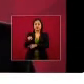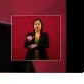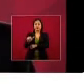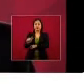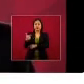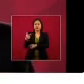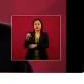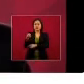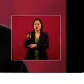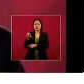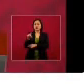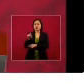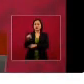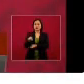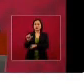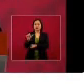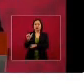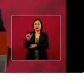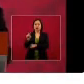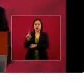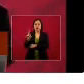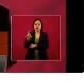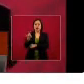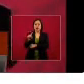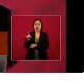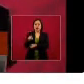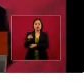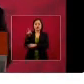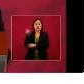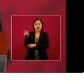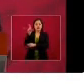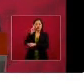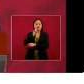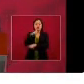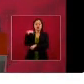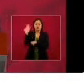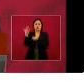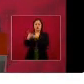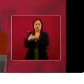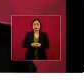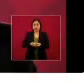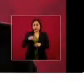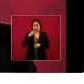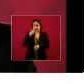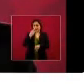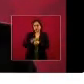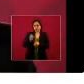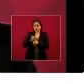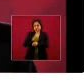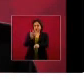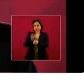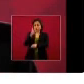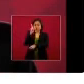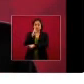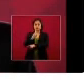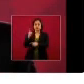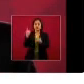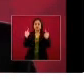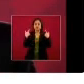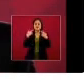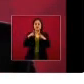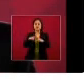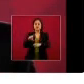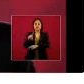problema segundo también permitió el guachi cold en la región de texcoco que precisamente derivó el